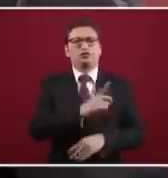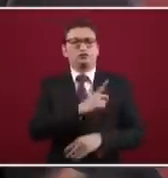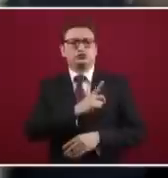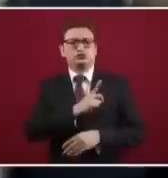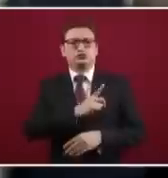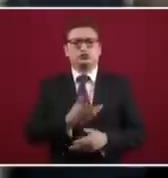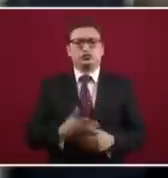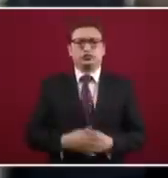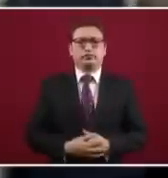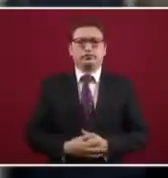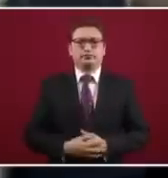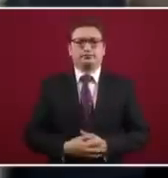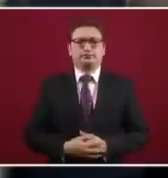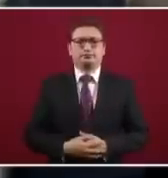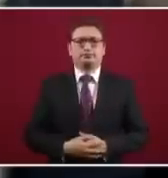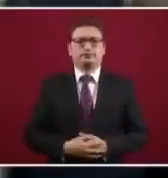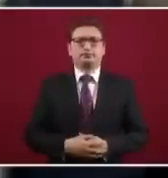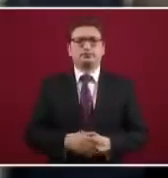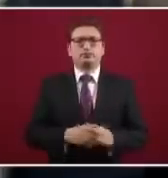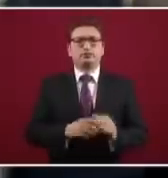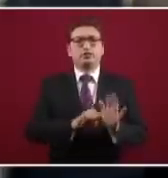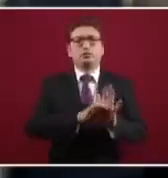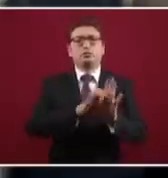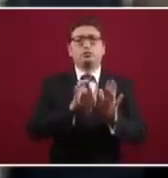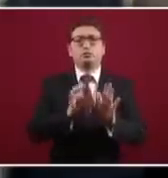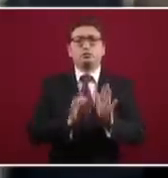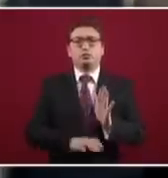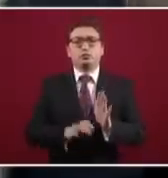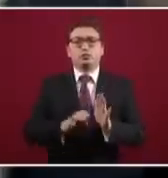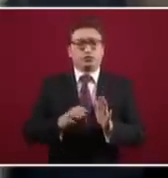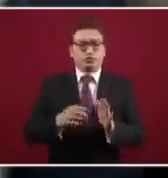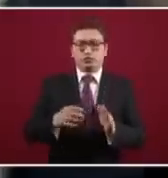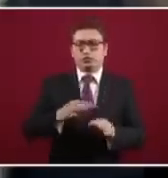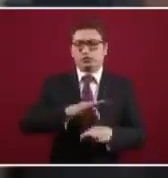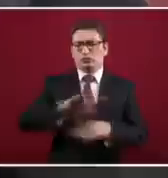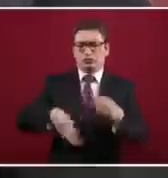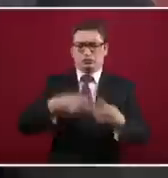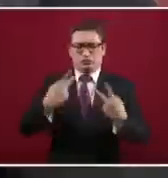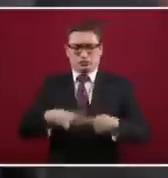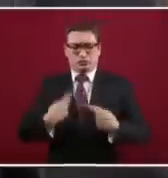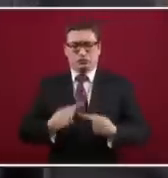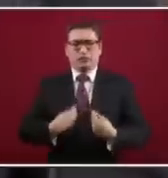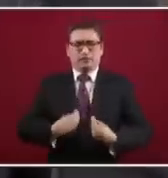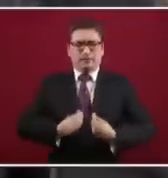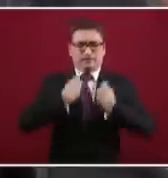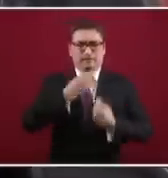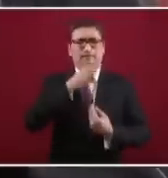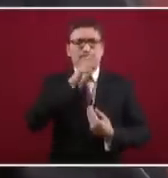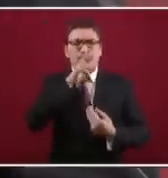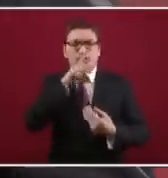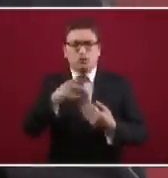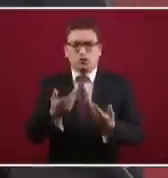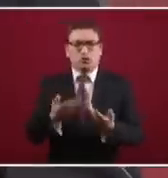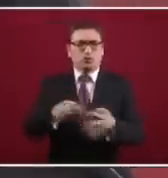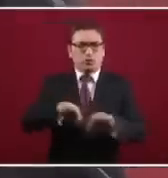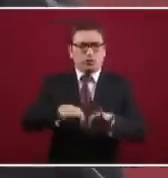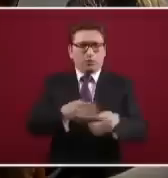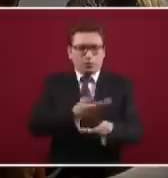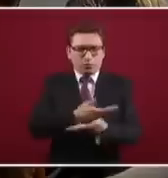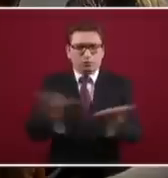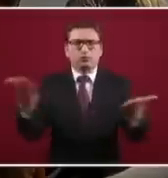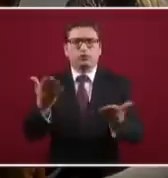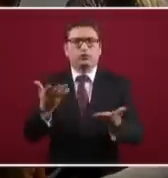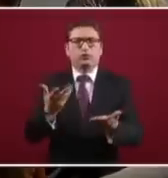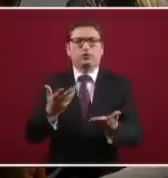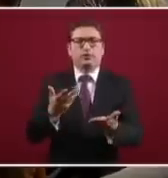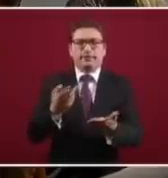Si van mejorando las condiciones de vida, las condiciones de trabajo. ¿Por qué se llegó a estos extremos? Lo hemos dicho varias